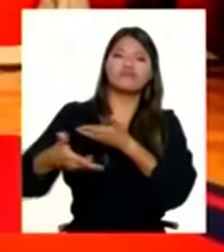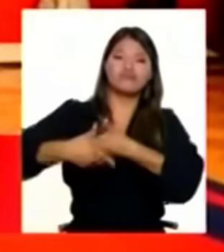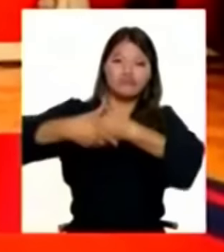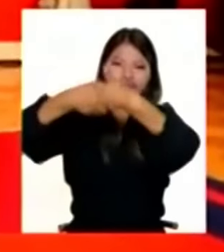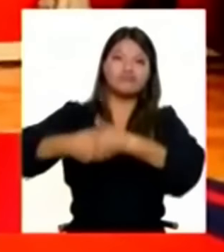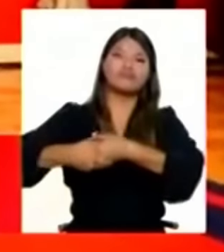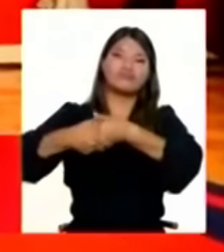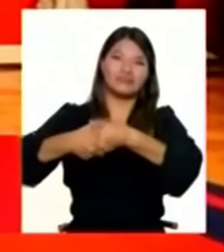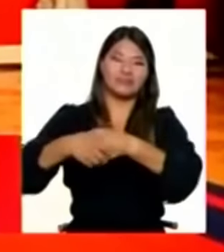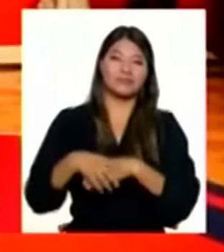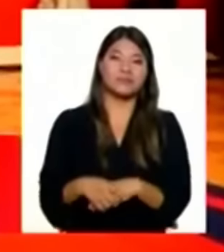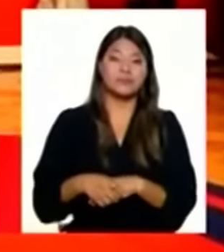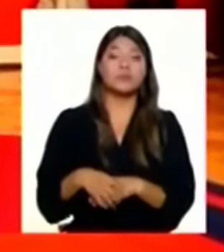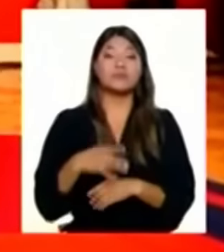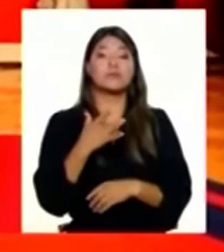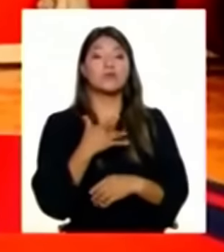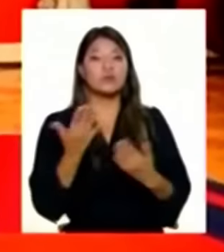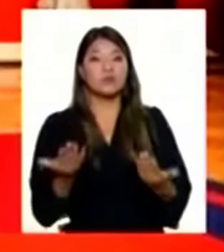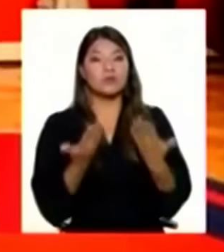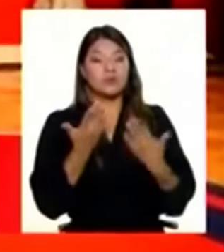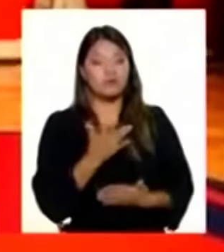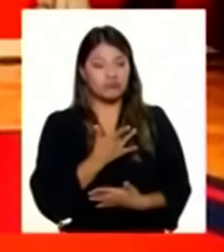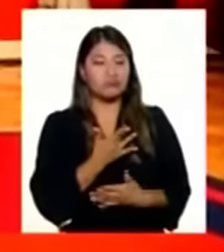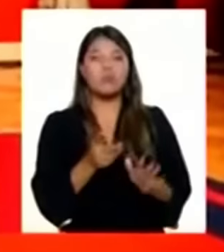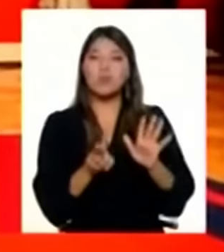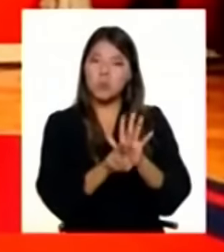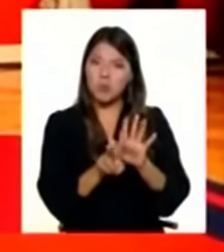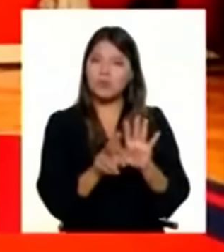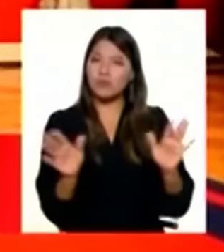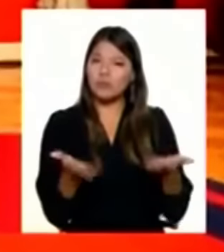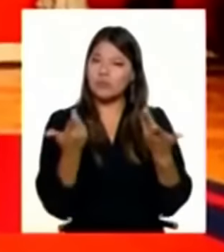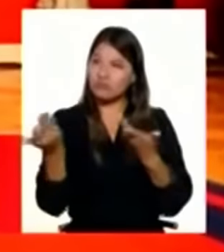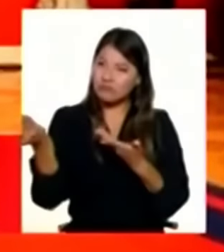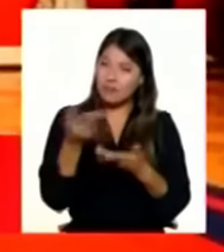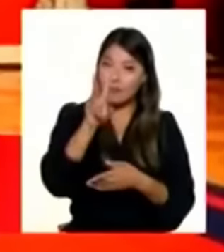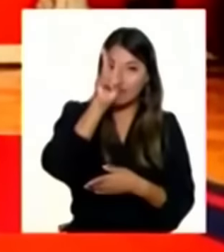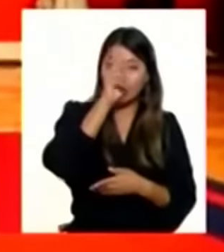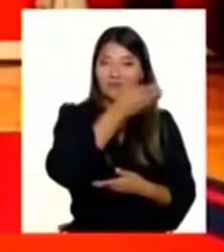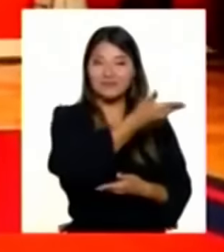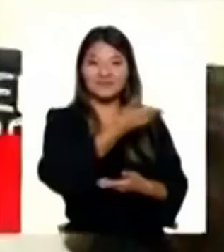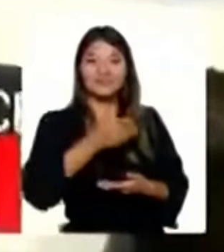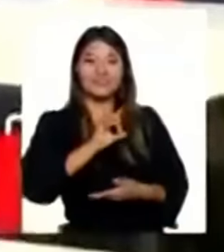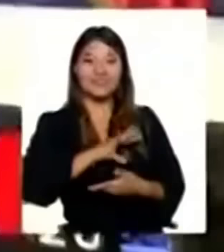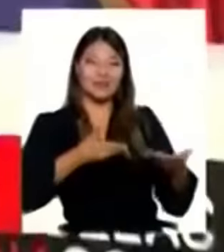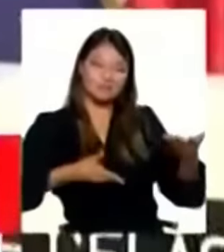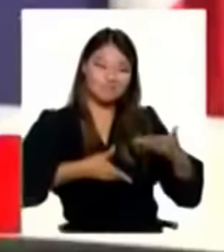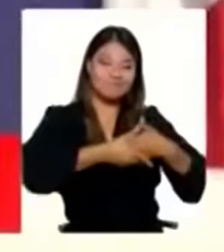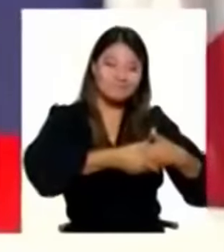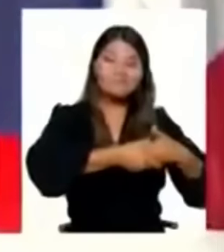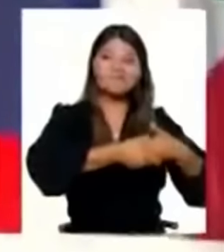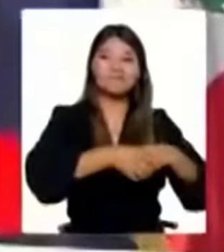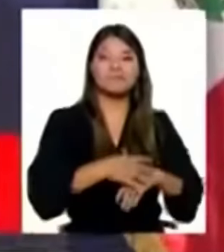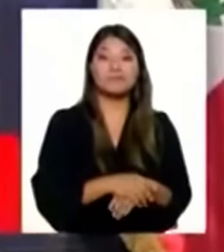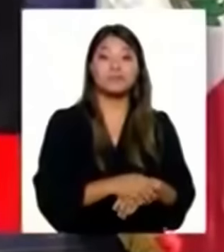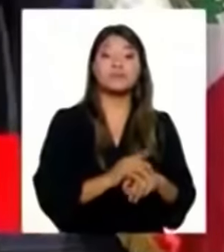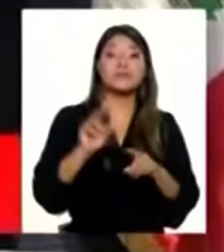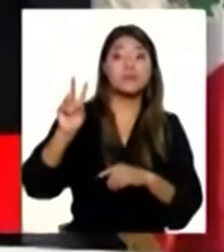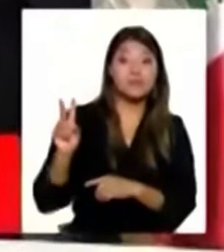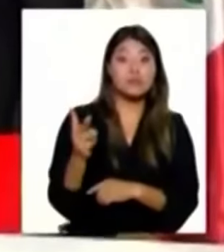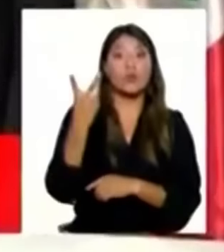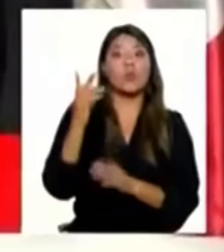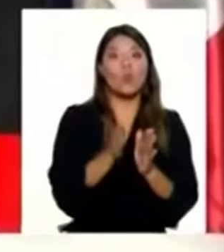mejor disposición y voluntad de fortalecer los lazos entre dos países y dos pueblos hermanos. Durante su segunda